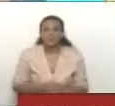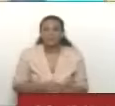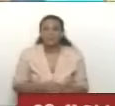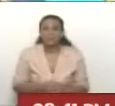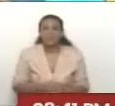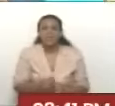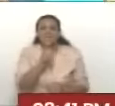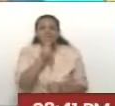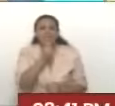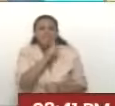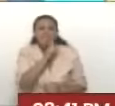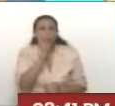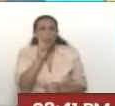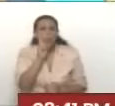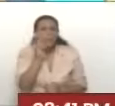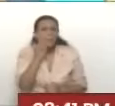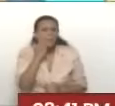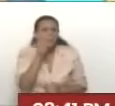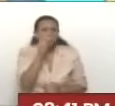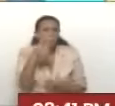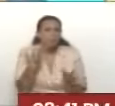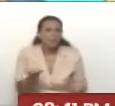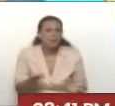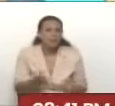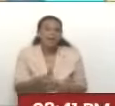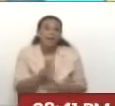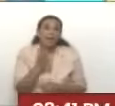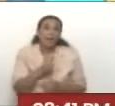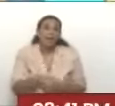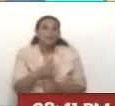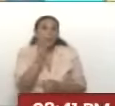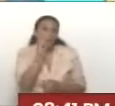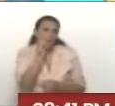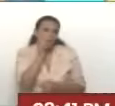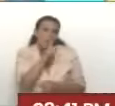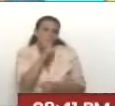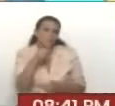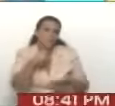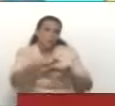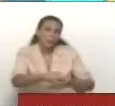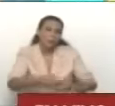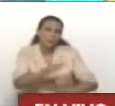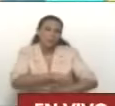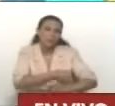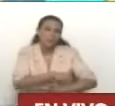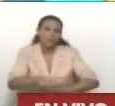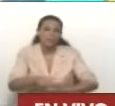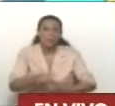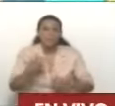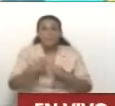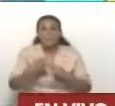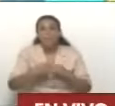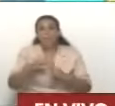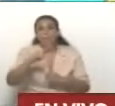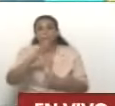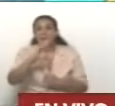¿Quién te puso Victoria Valentina? Mi papá. Tu papá. ¿El apellido Velázquez de dónde